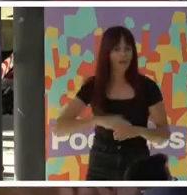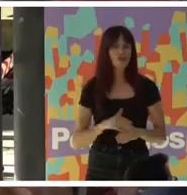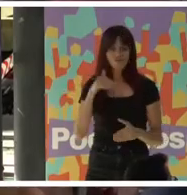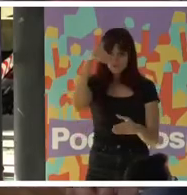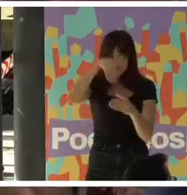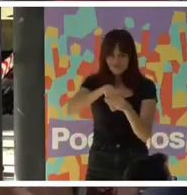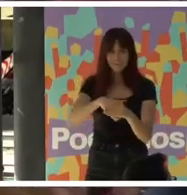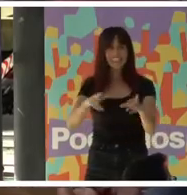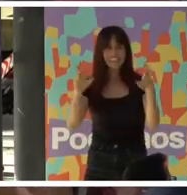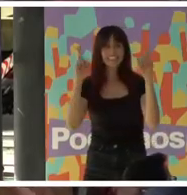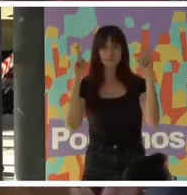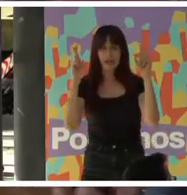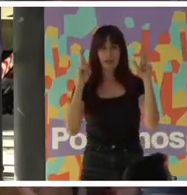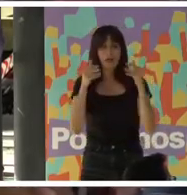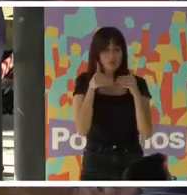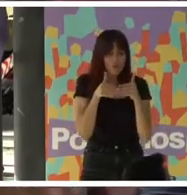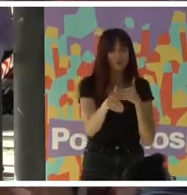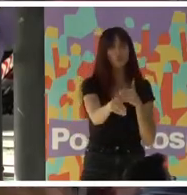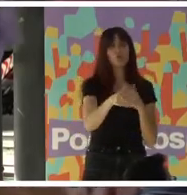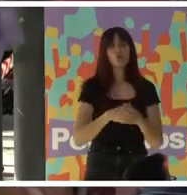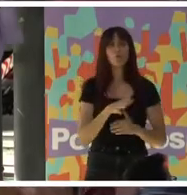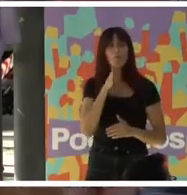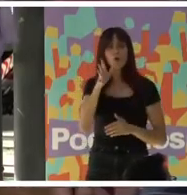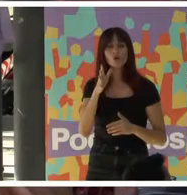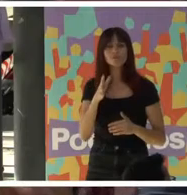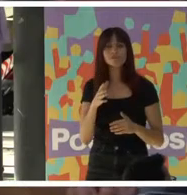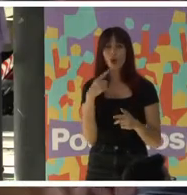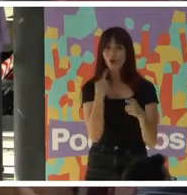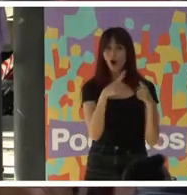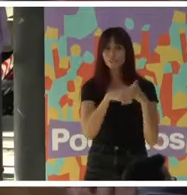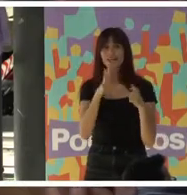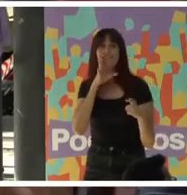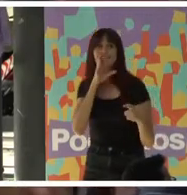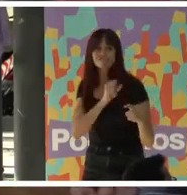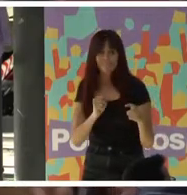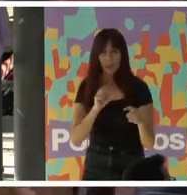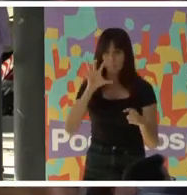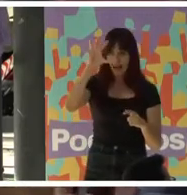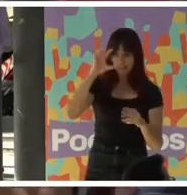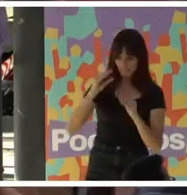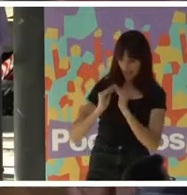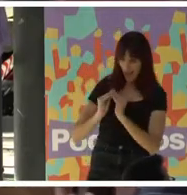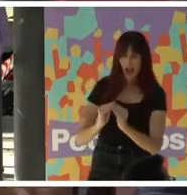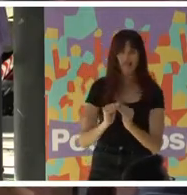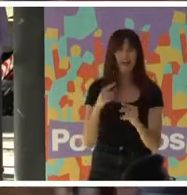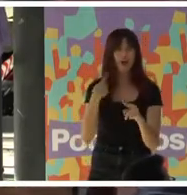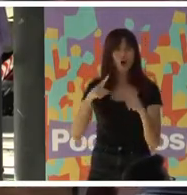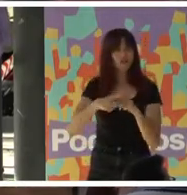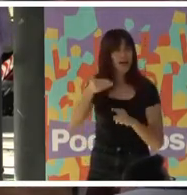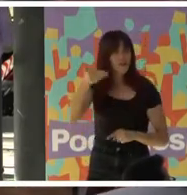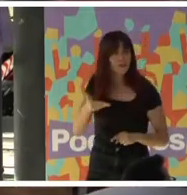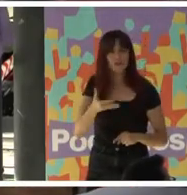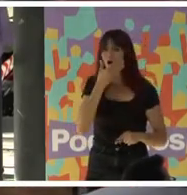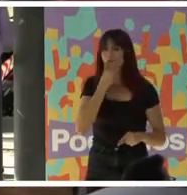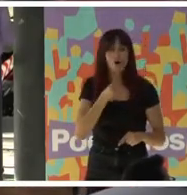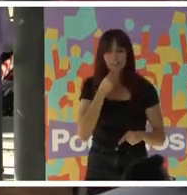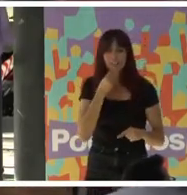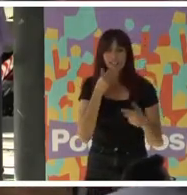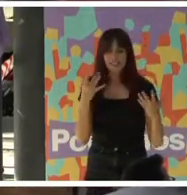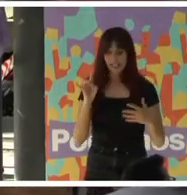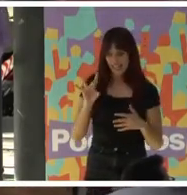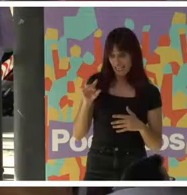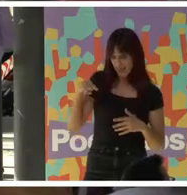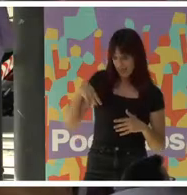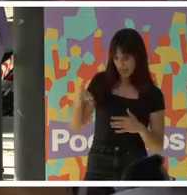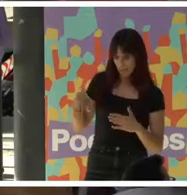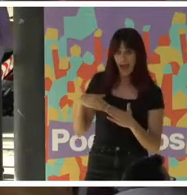las urnas de esperanza, de futuro, porque todo lo hermoso que ha hecho este país todo lo más grande, todo lo más bonito, desde el 15M